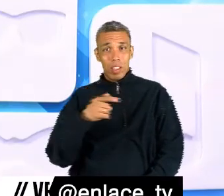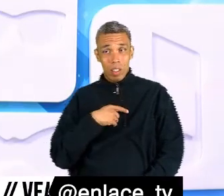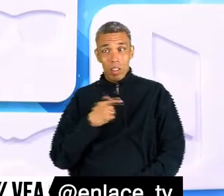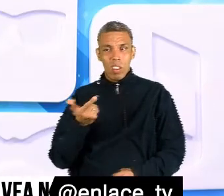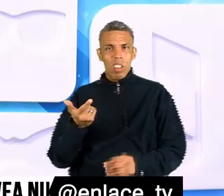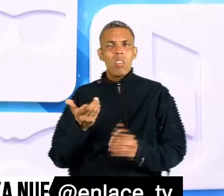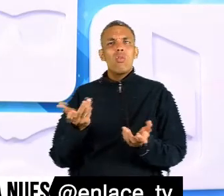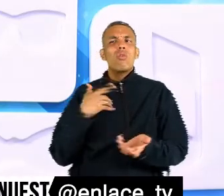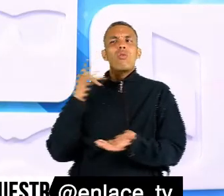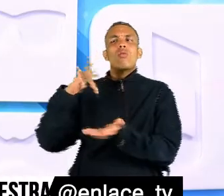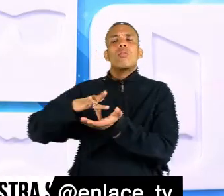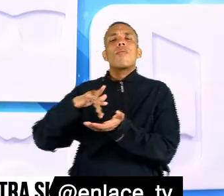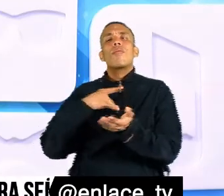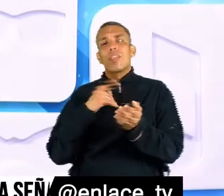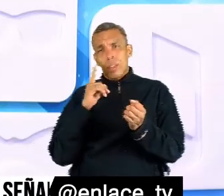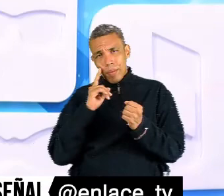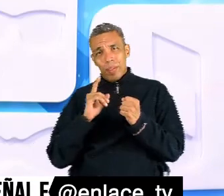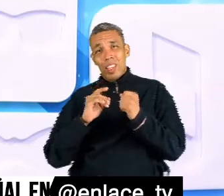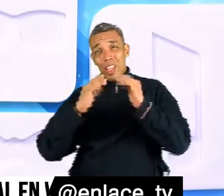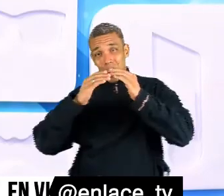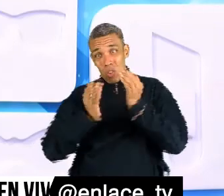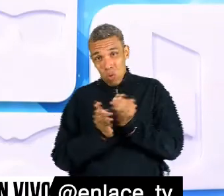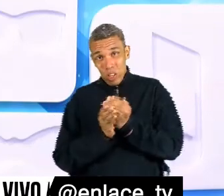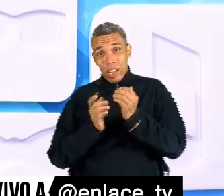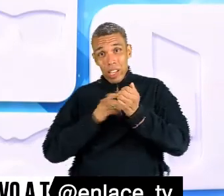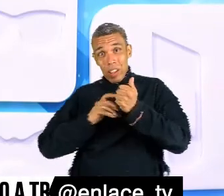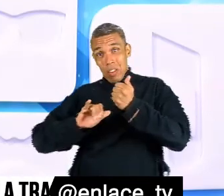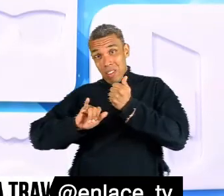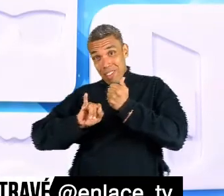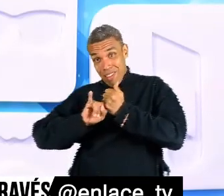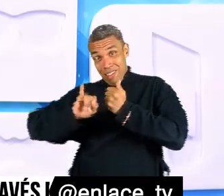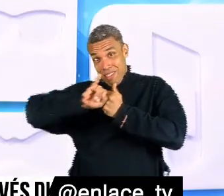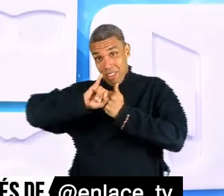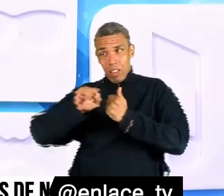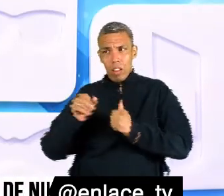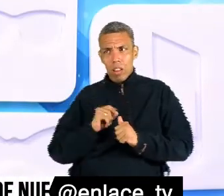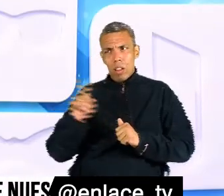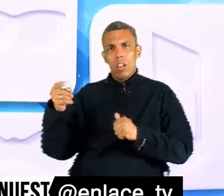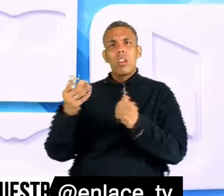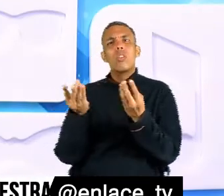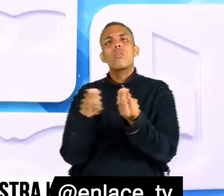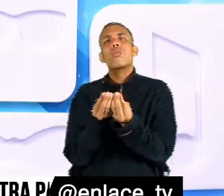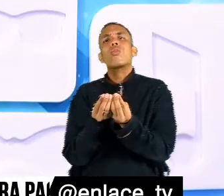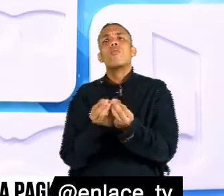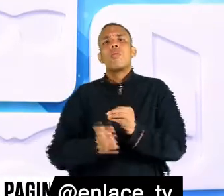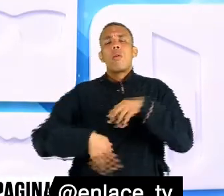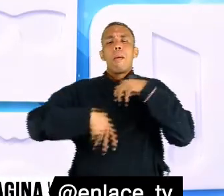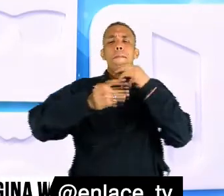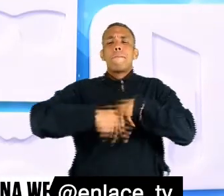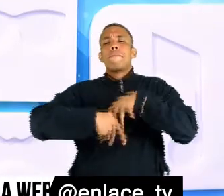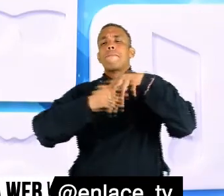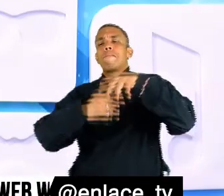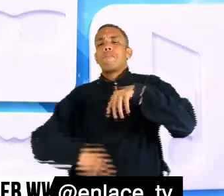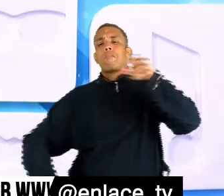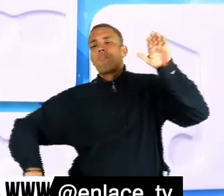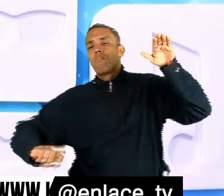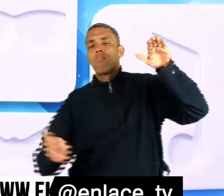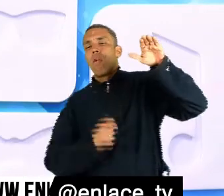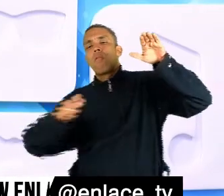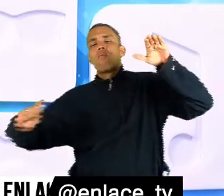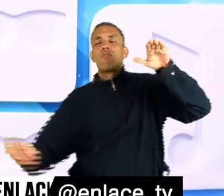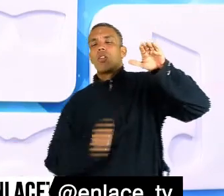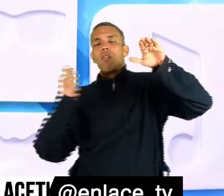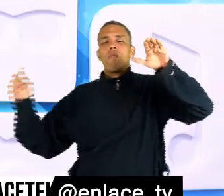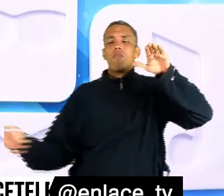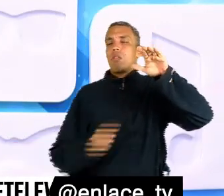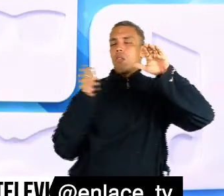Superior Industrial. Ella está exactamente con algunos de los integrantes de la banda de marcha de esta institución, quienes ya se encuentran